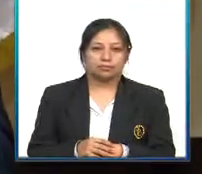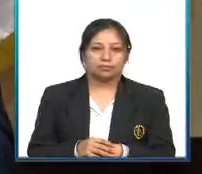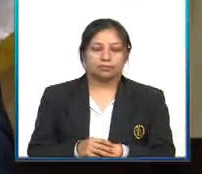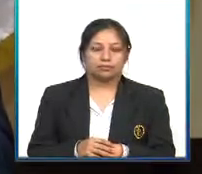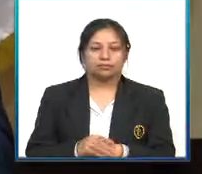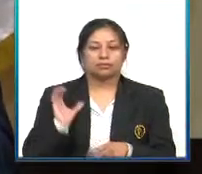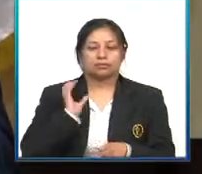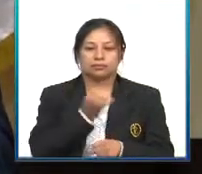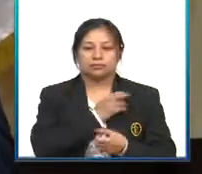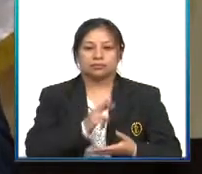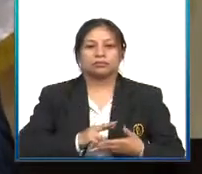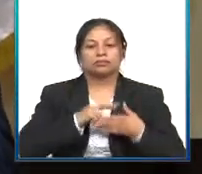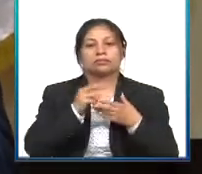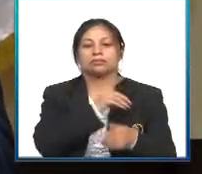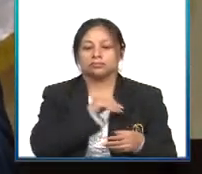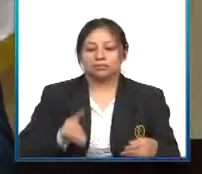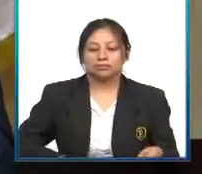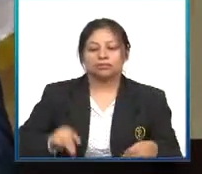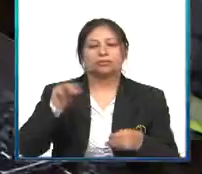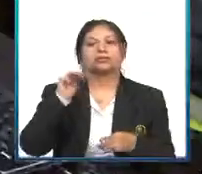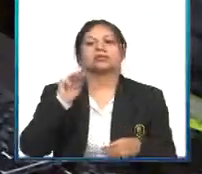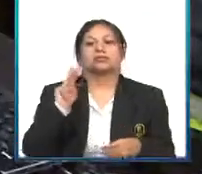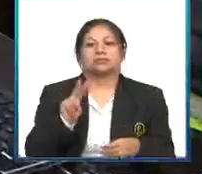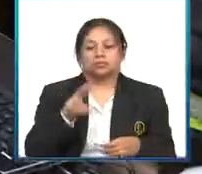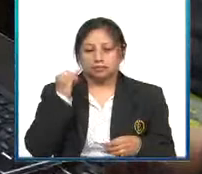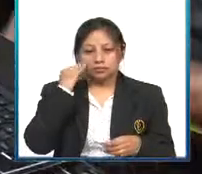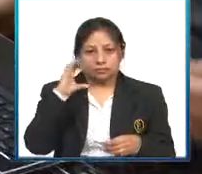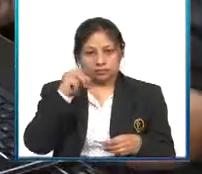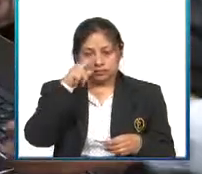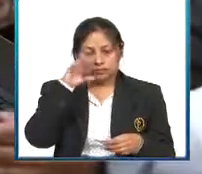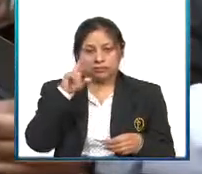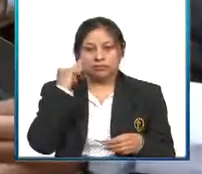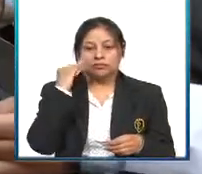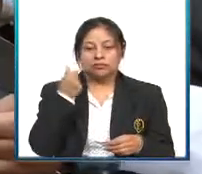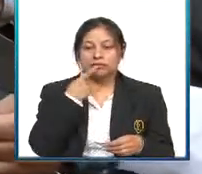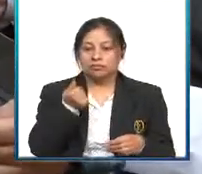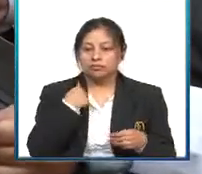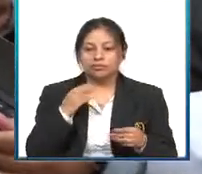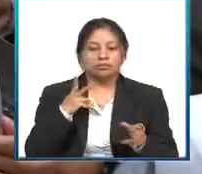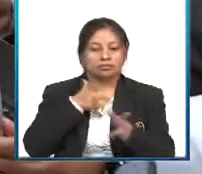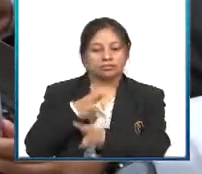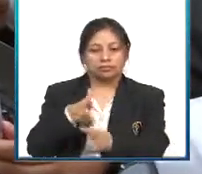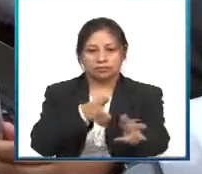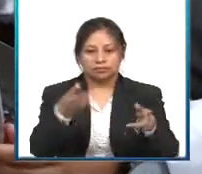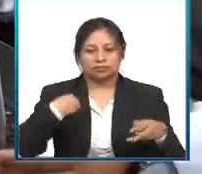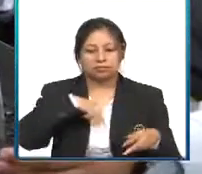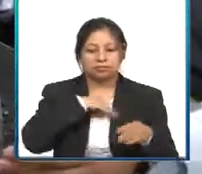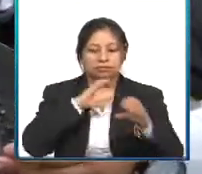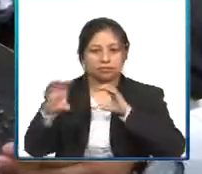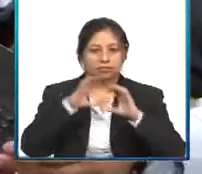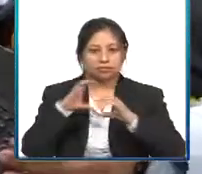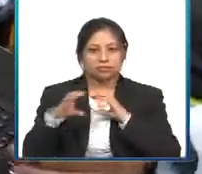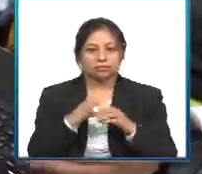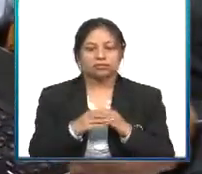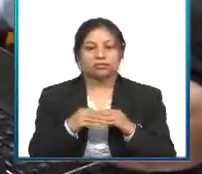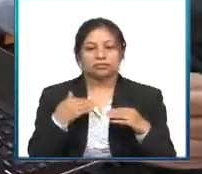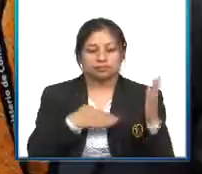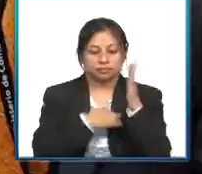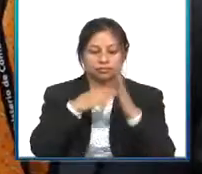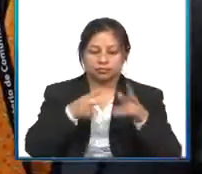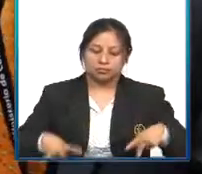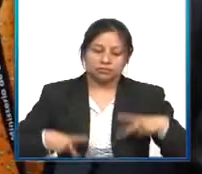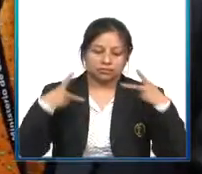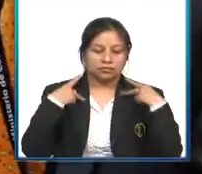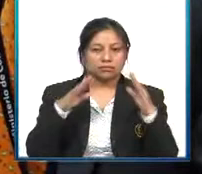El congresista Manuel de Jesús Rivera, del Bloque Victoria, se reunió con el viceministro de Transporte del Ministerio de Comunicaciones, Infraestructura